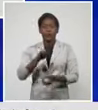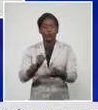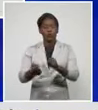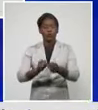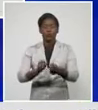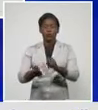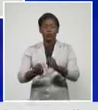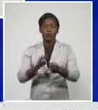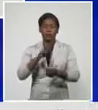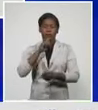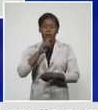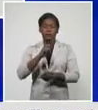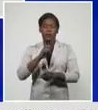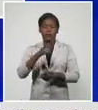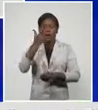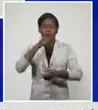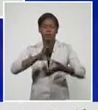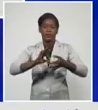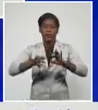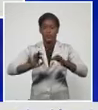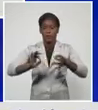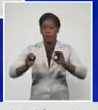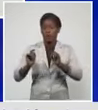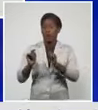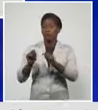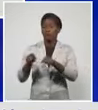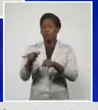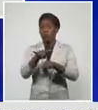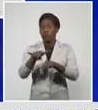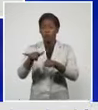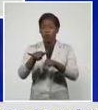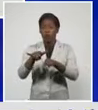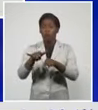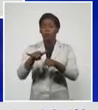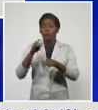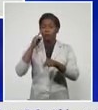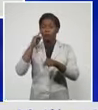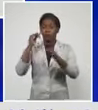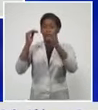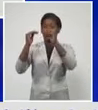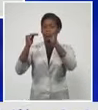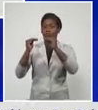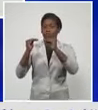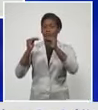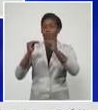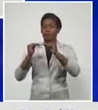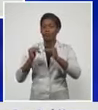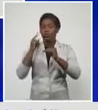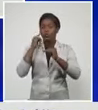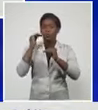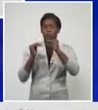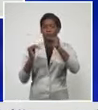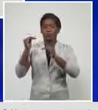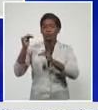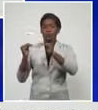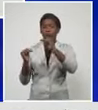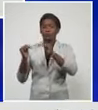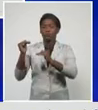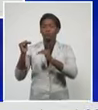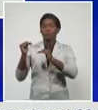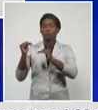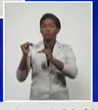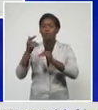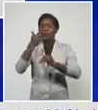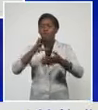Después Artemisa, que ahí no se logra, no tiene ni